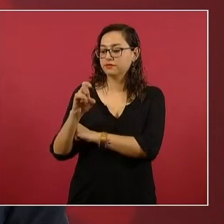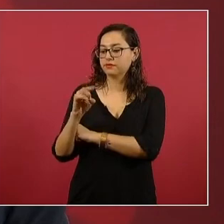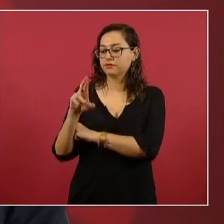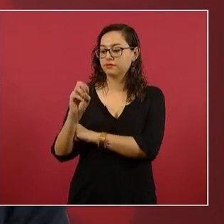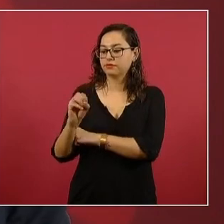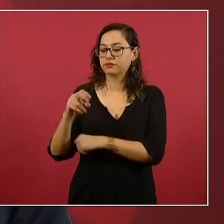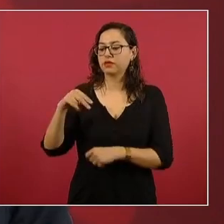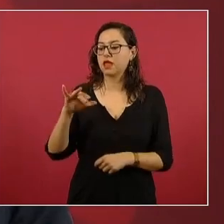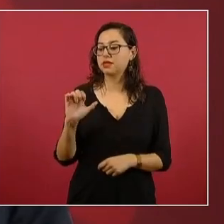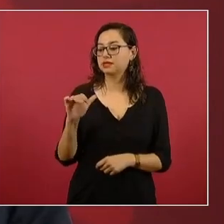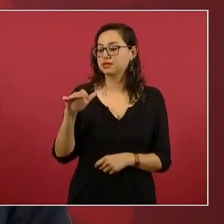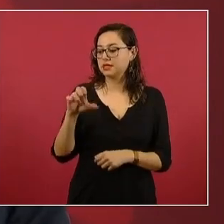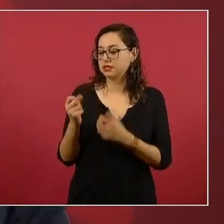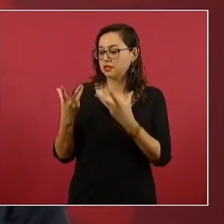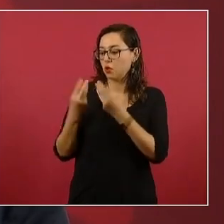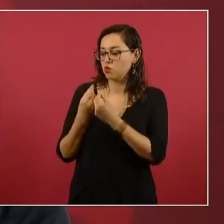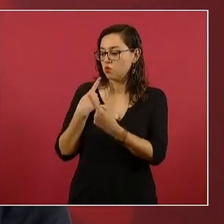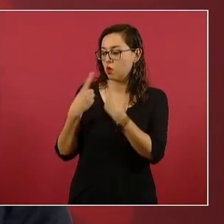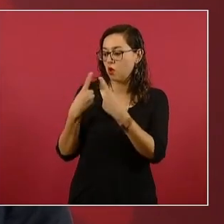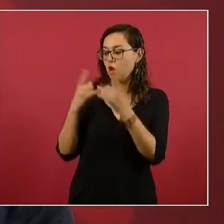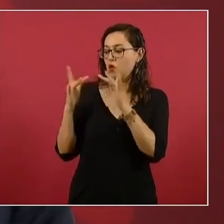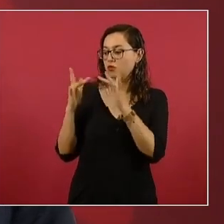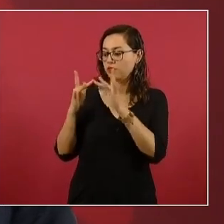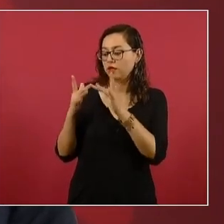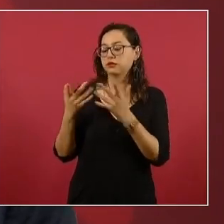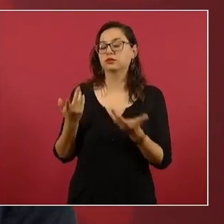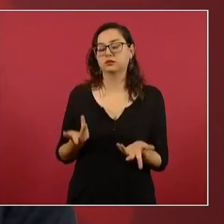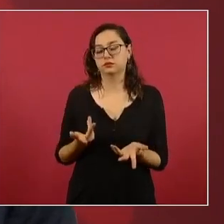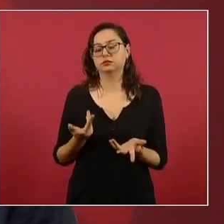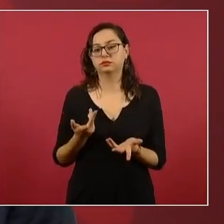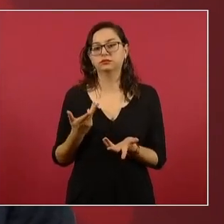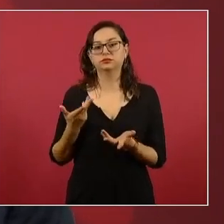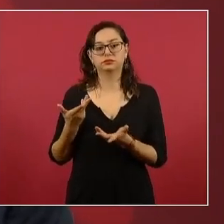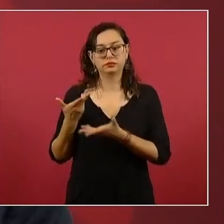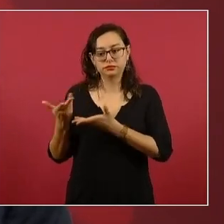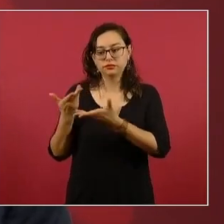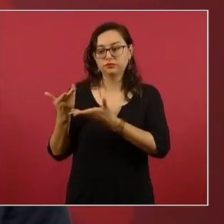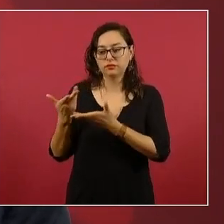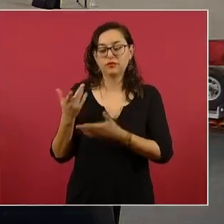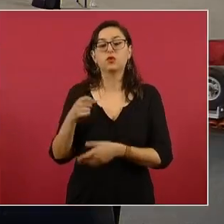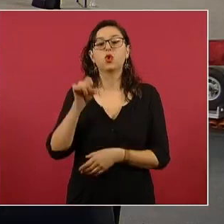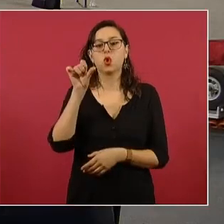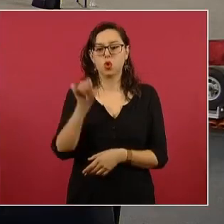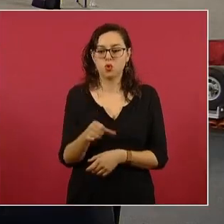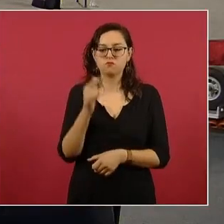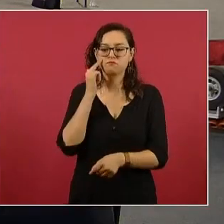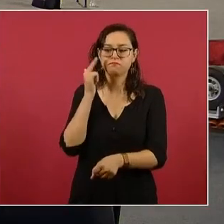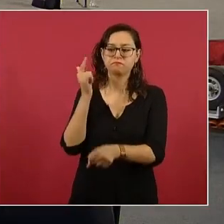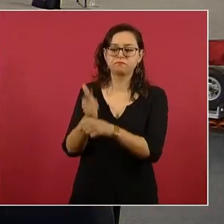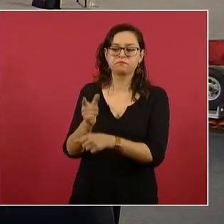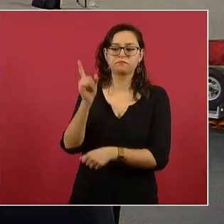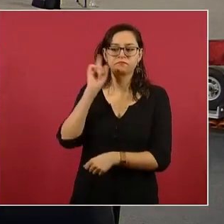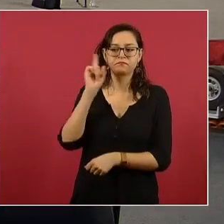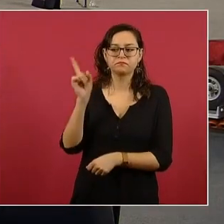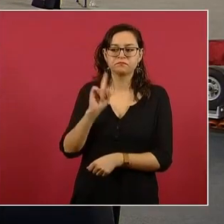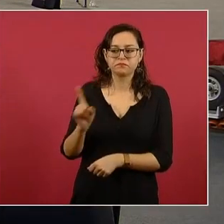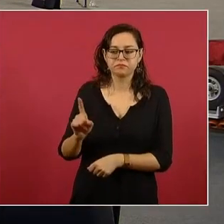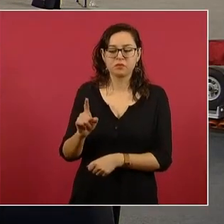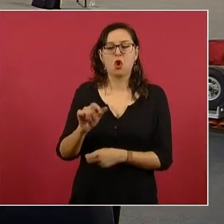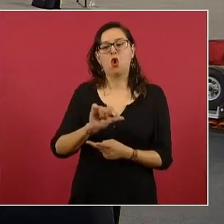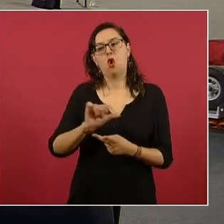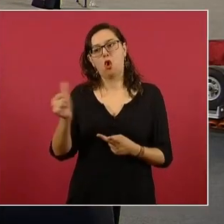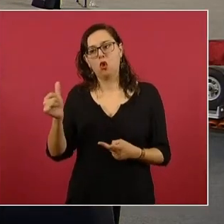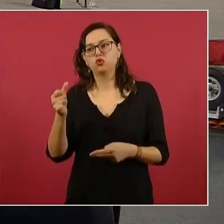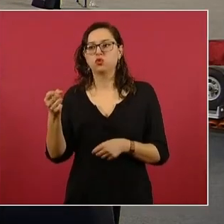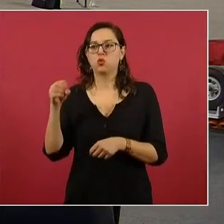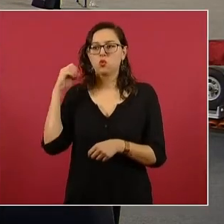Carla Quintana, precisamente para estos casos. Pero hoy, por ejemplo, se dio cuenta de Zacatecas, la otra vez lo hemos hecho de